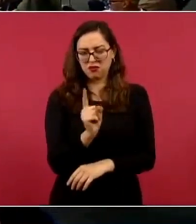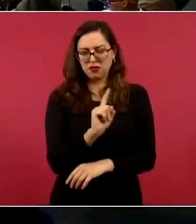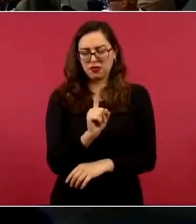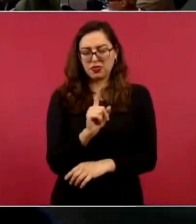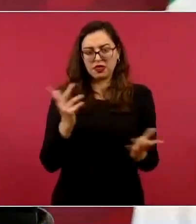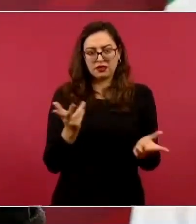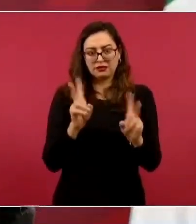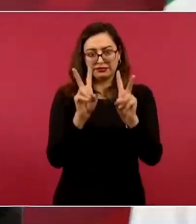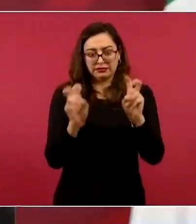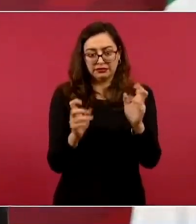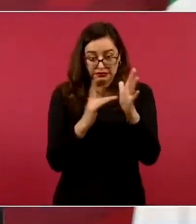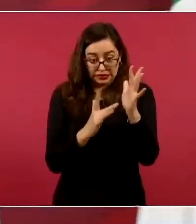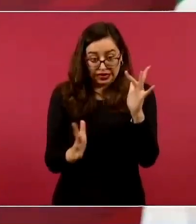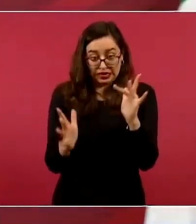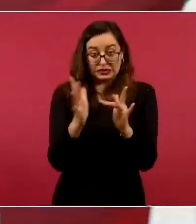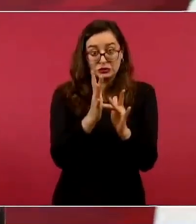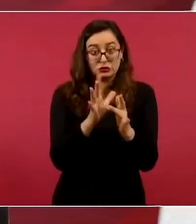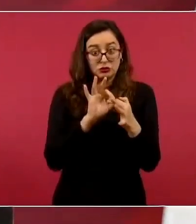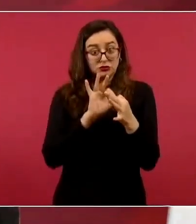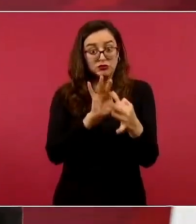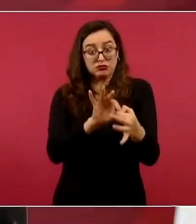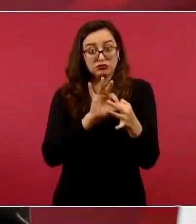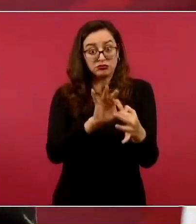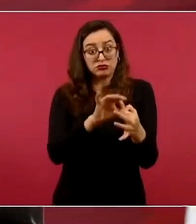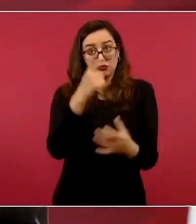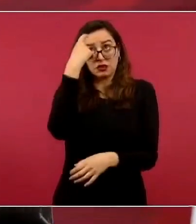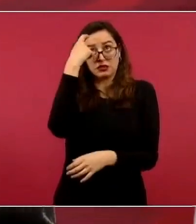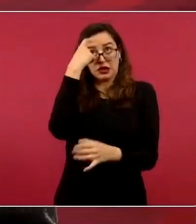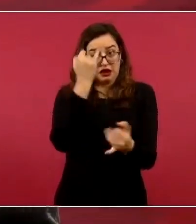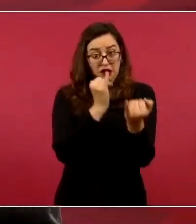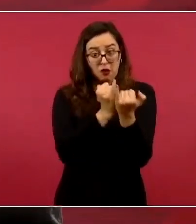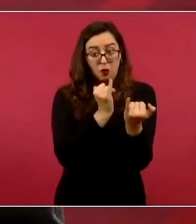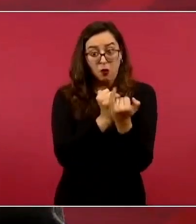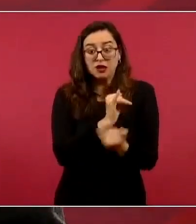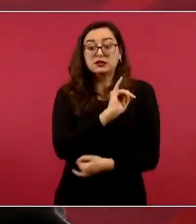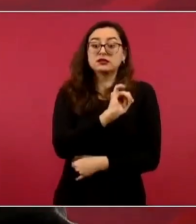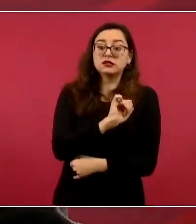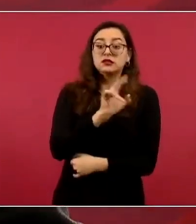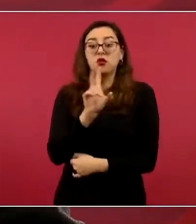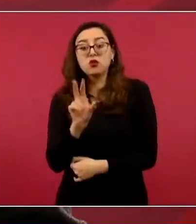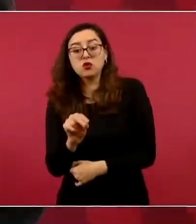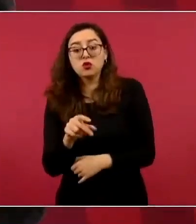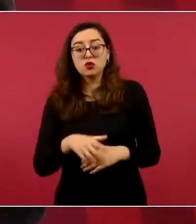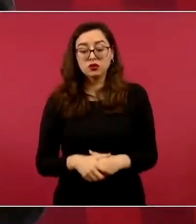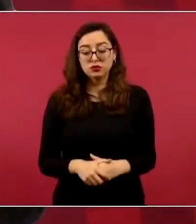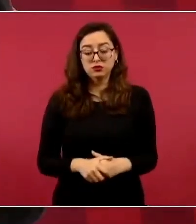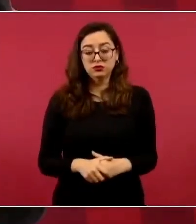el cristianismo es una corriente del pensamiento